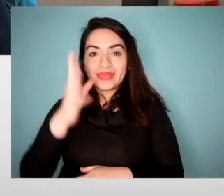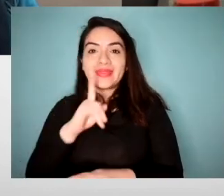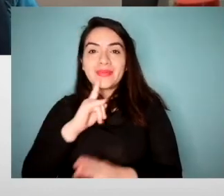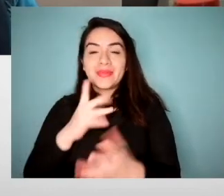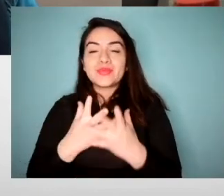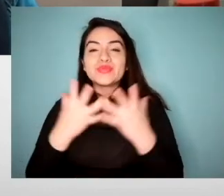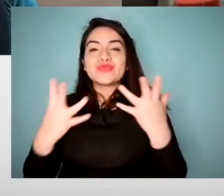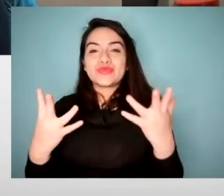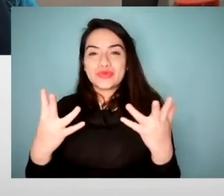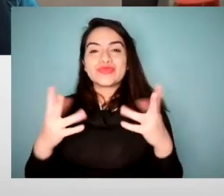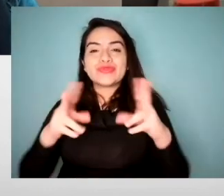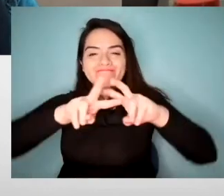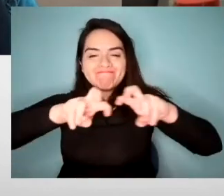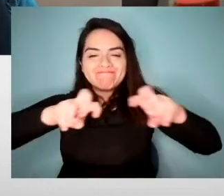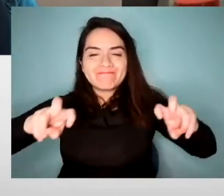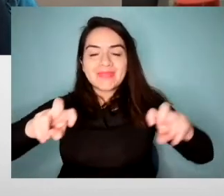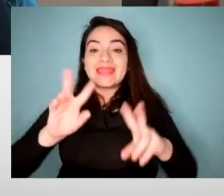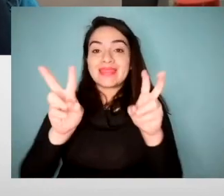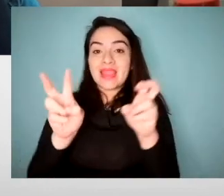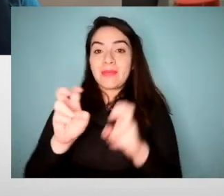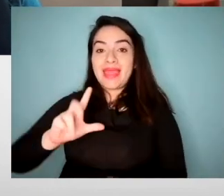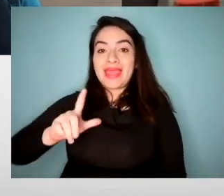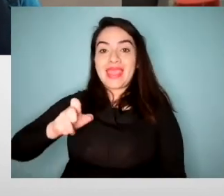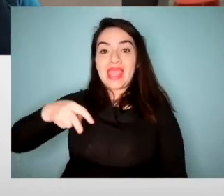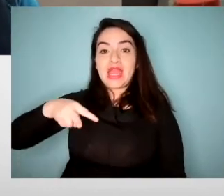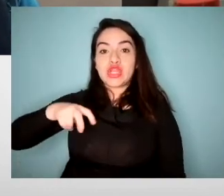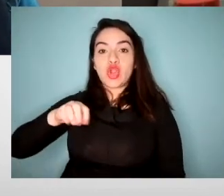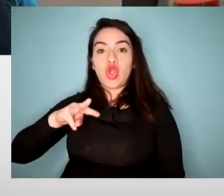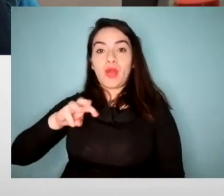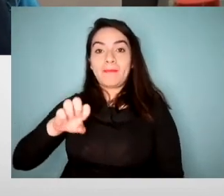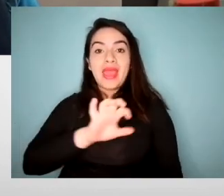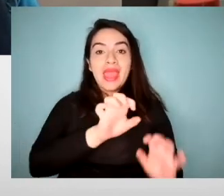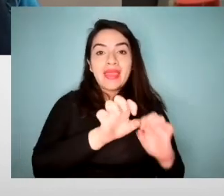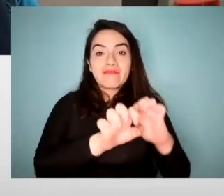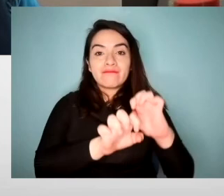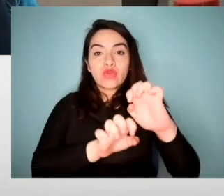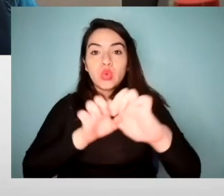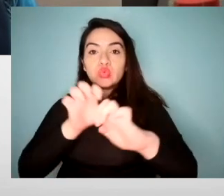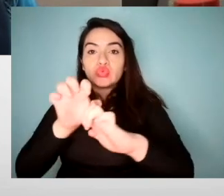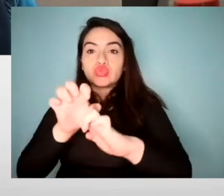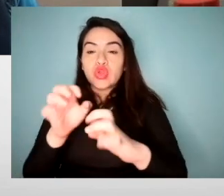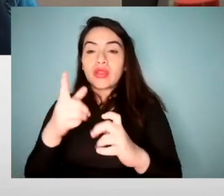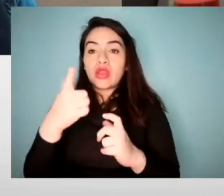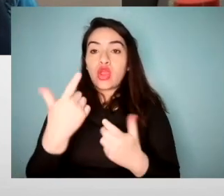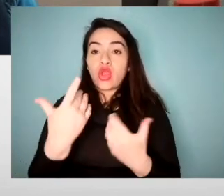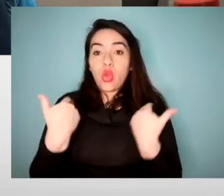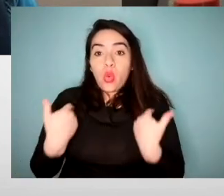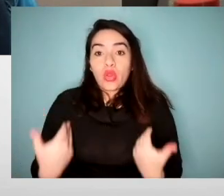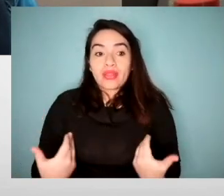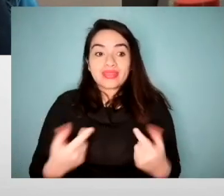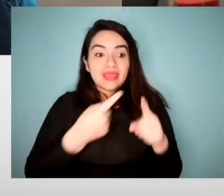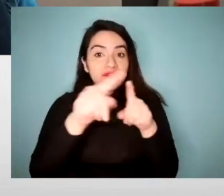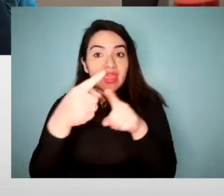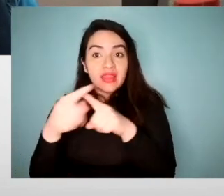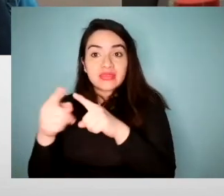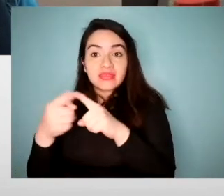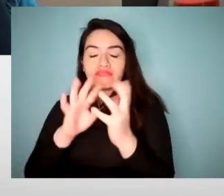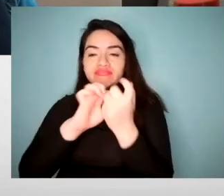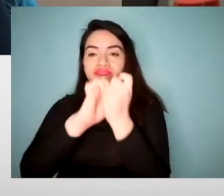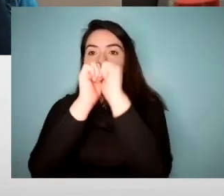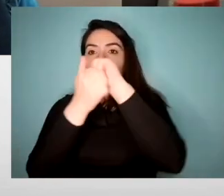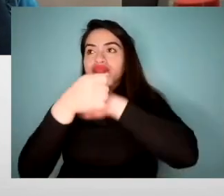el estudio de genomas, de evolución, de entender cómo los organismos se van adaptando y cómo poder mejorar